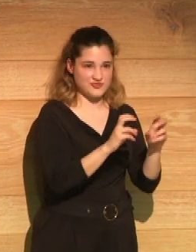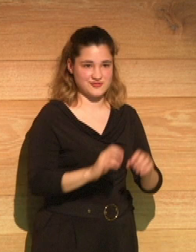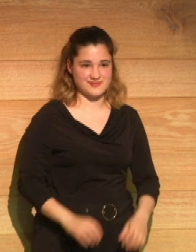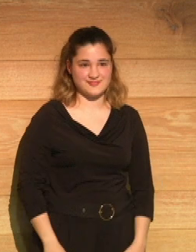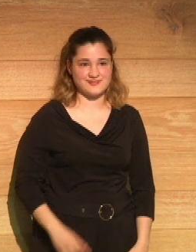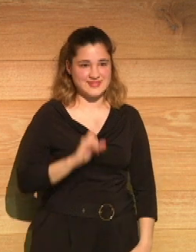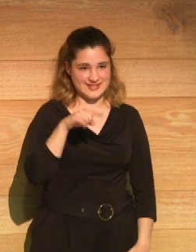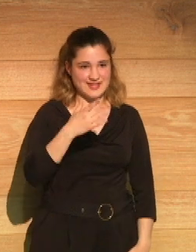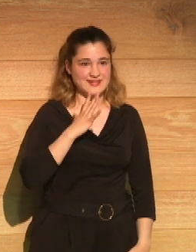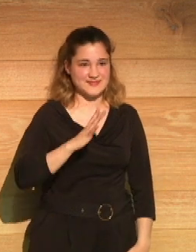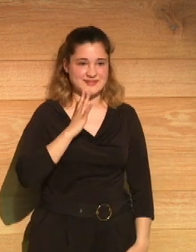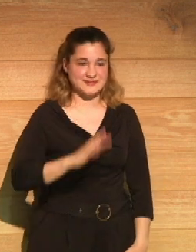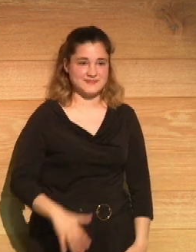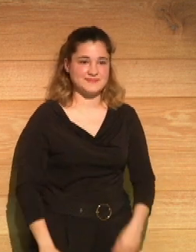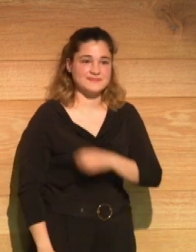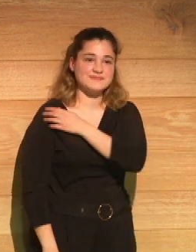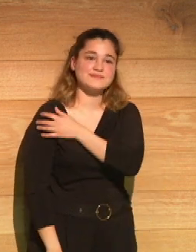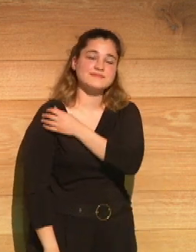favor.